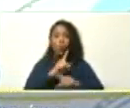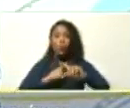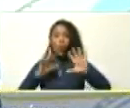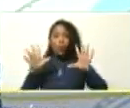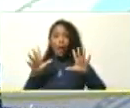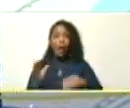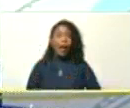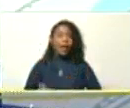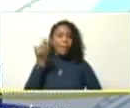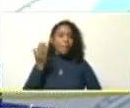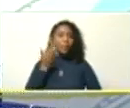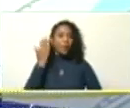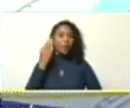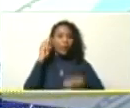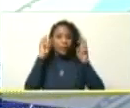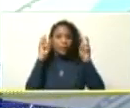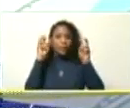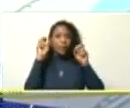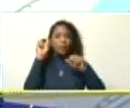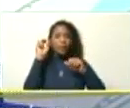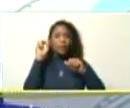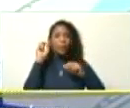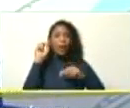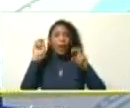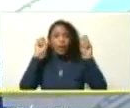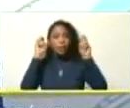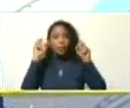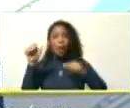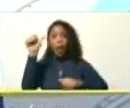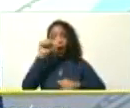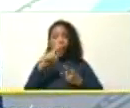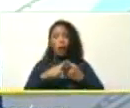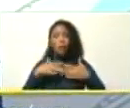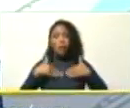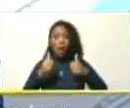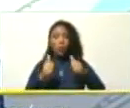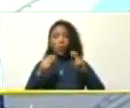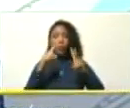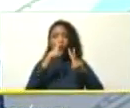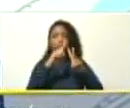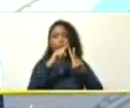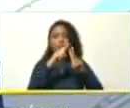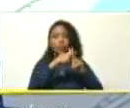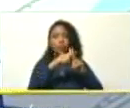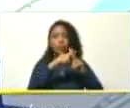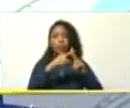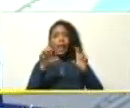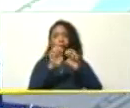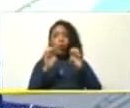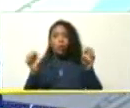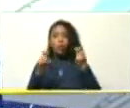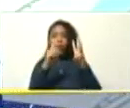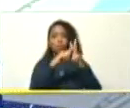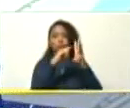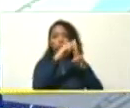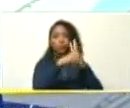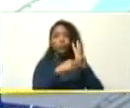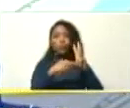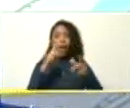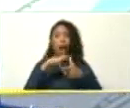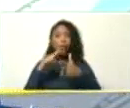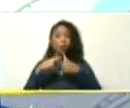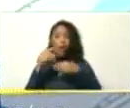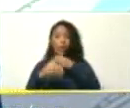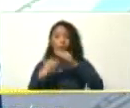priorizamos. El tema del agua, de la salud y de la educación. Y entonces surgió